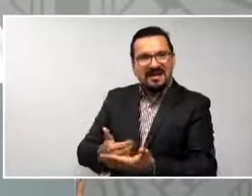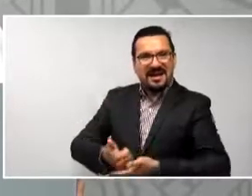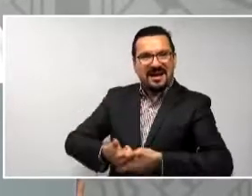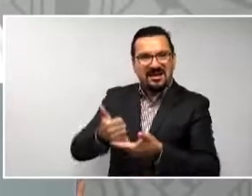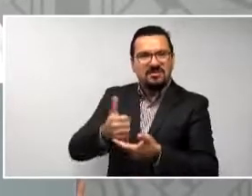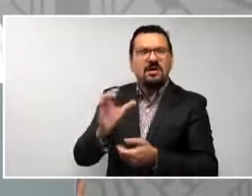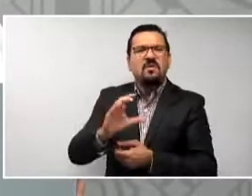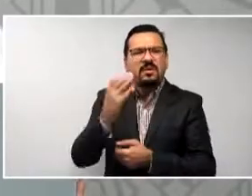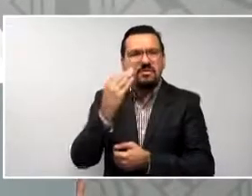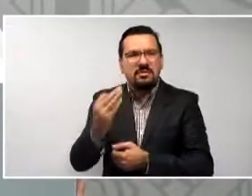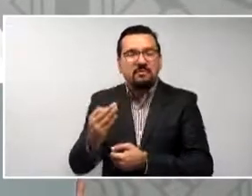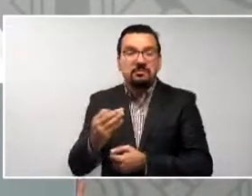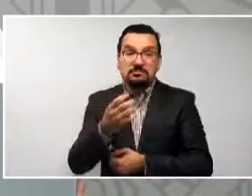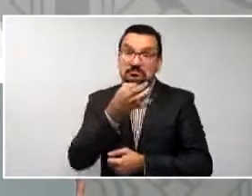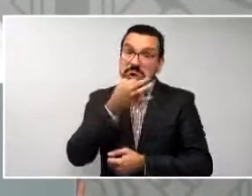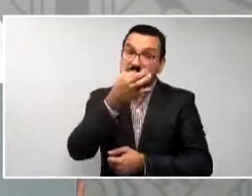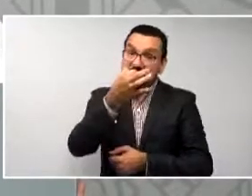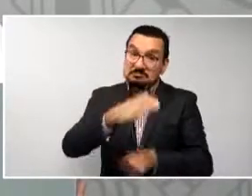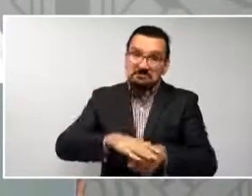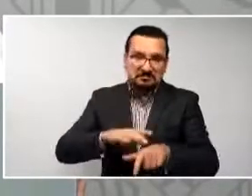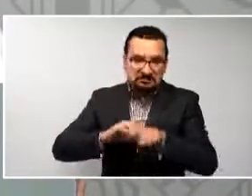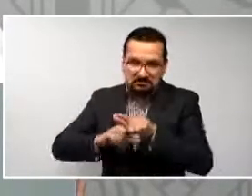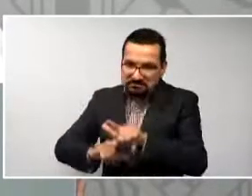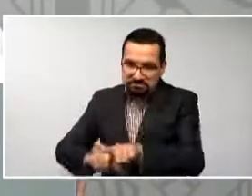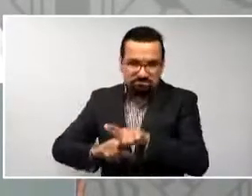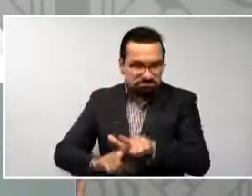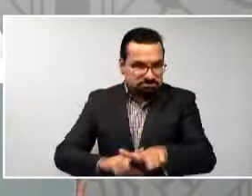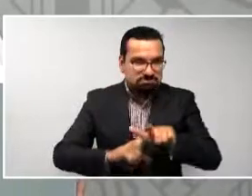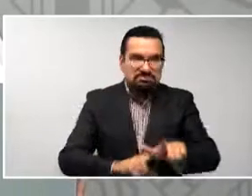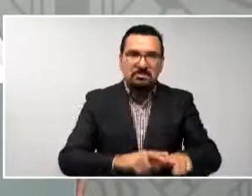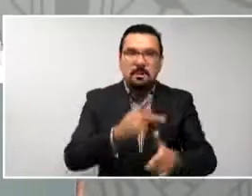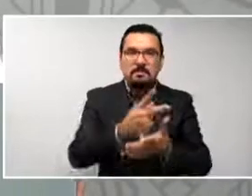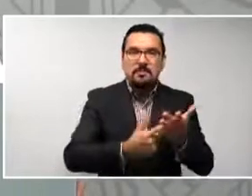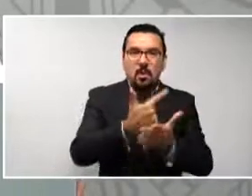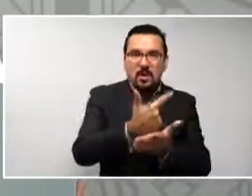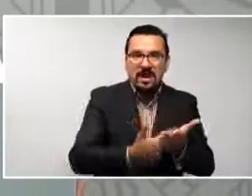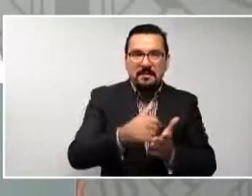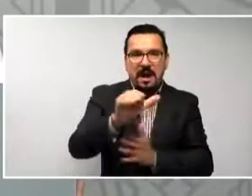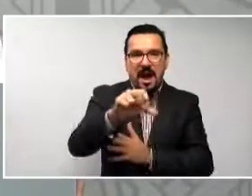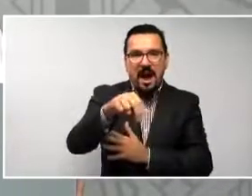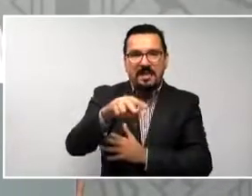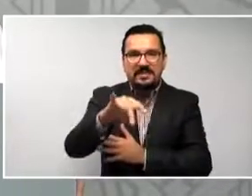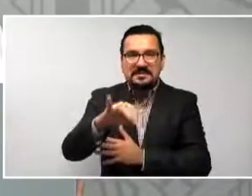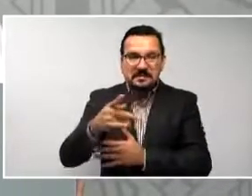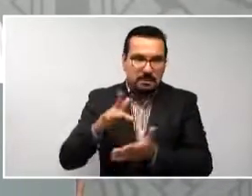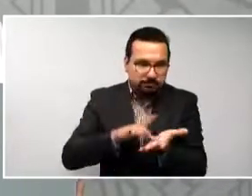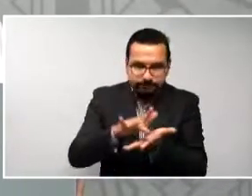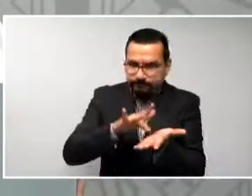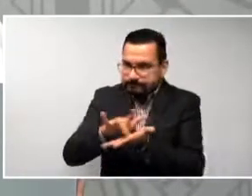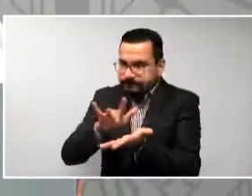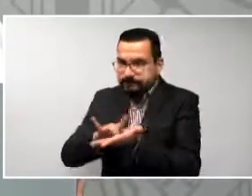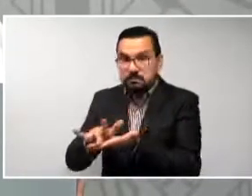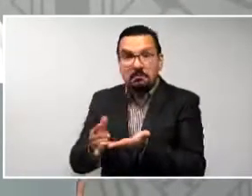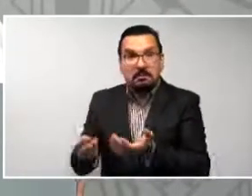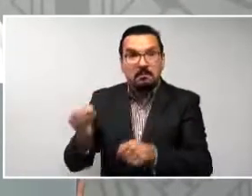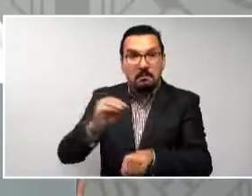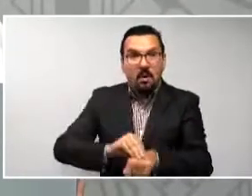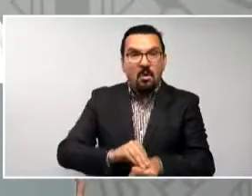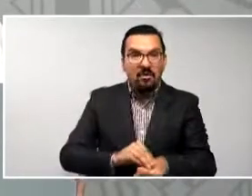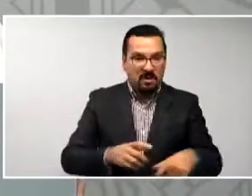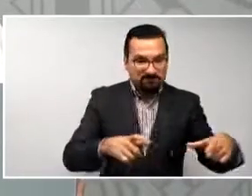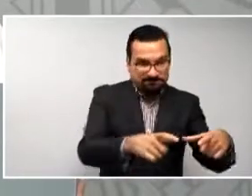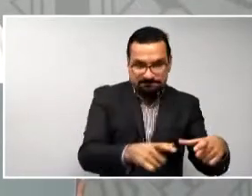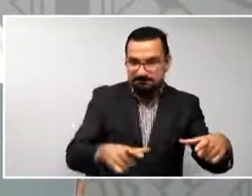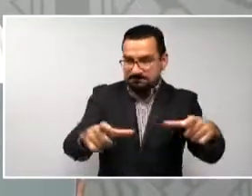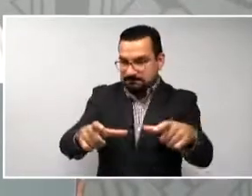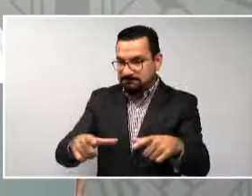continuaremos impulsando con todo al programa anticipa porque su implementación nos ha